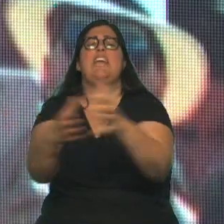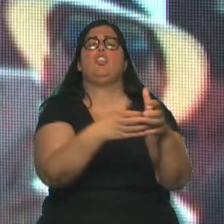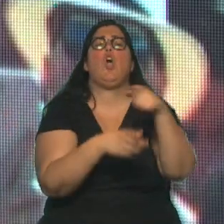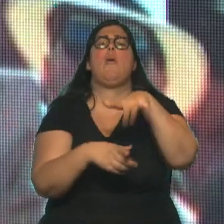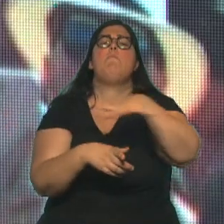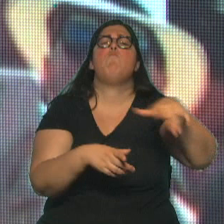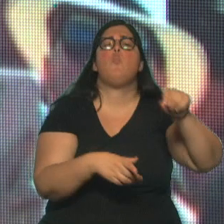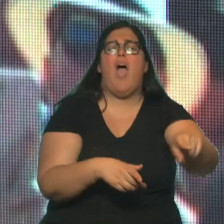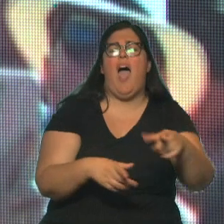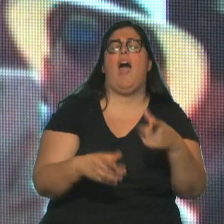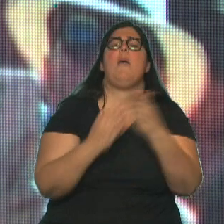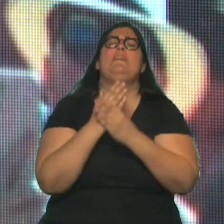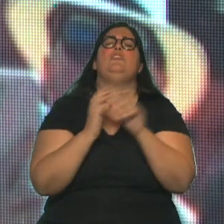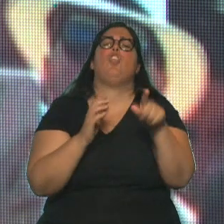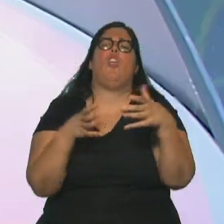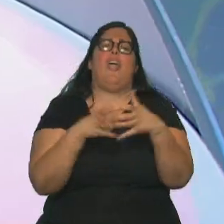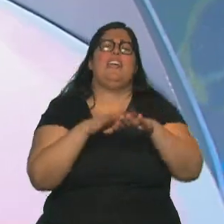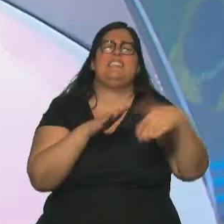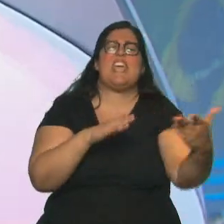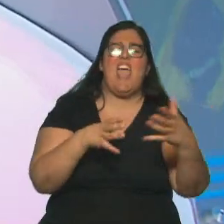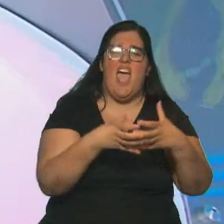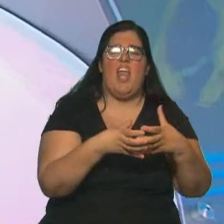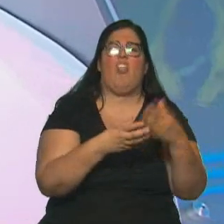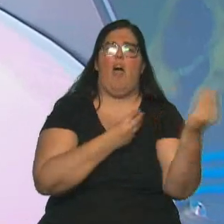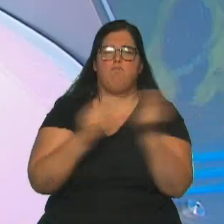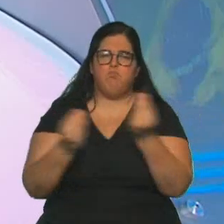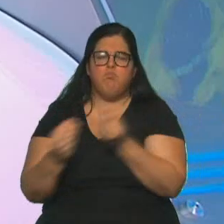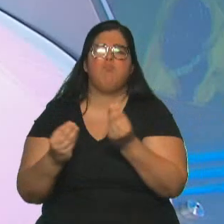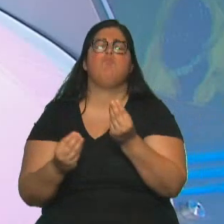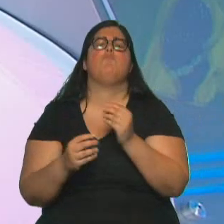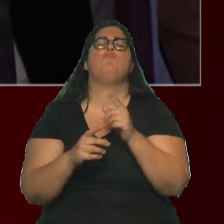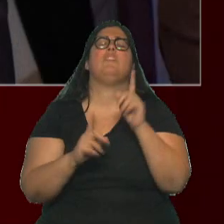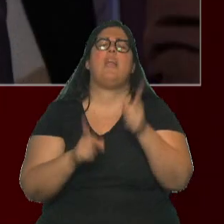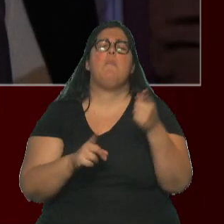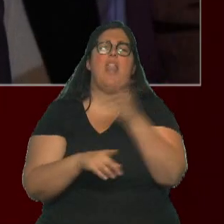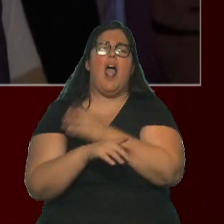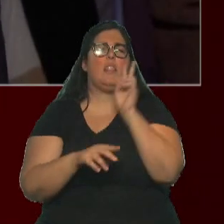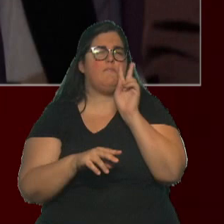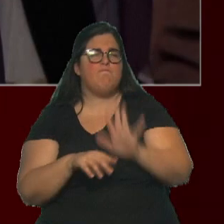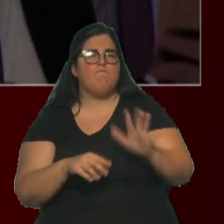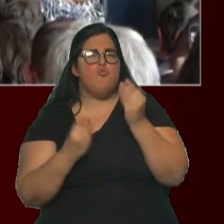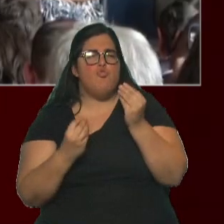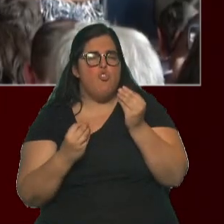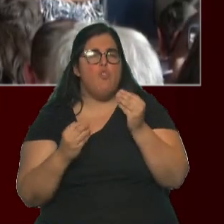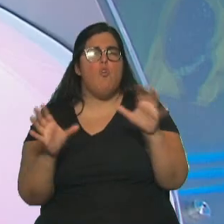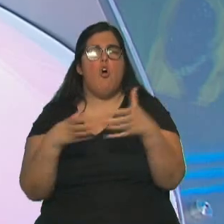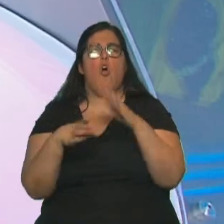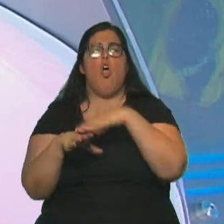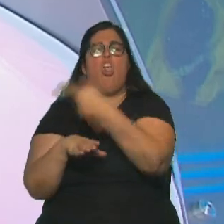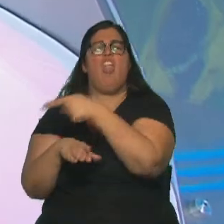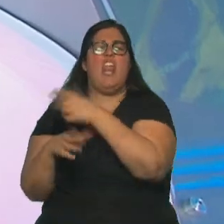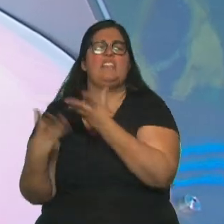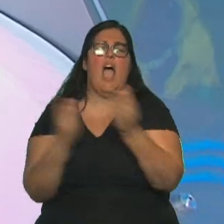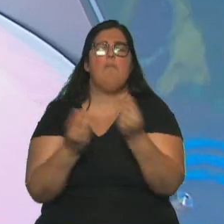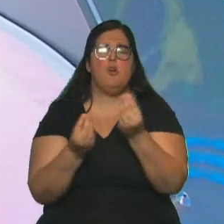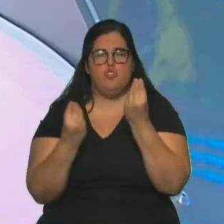la izquierda, del nordeste, se especulaba también con que cómo iba a estar integrada esta derecha que lo empezó a apoyar. Bueno,